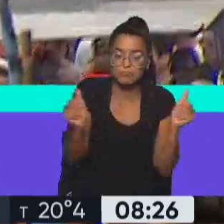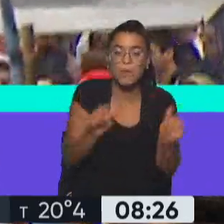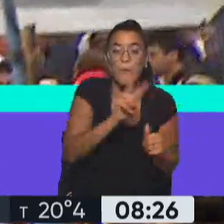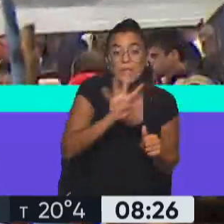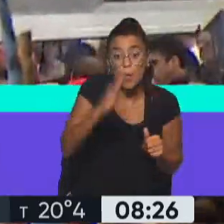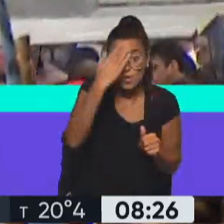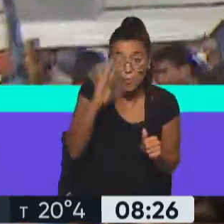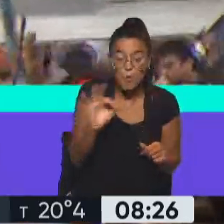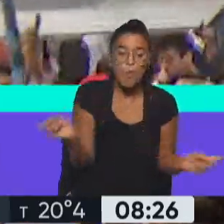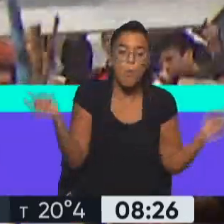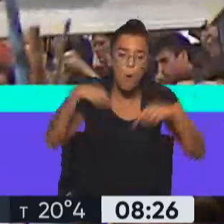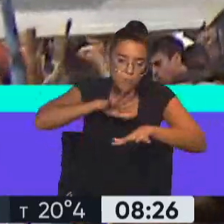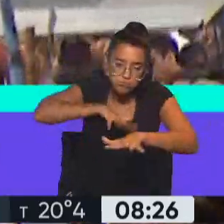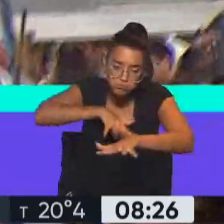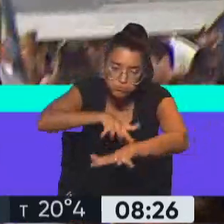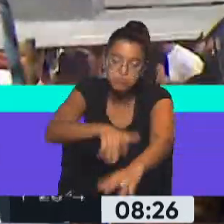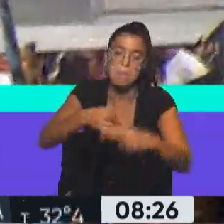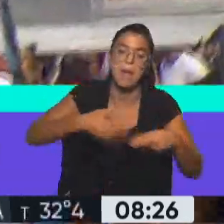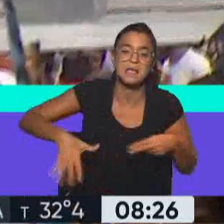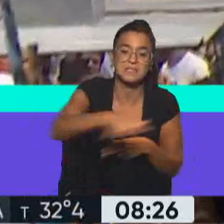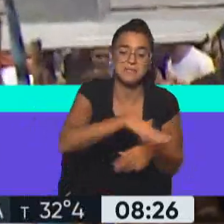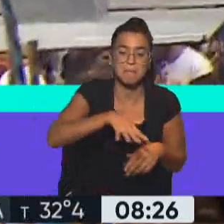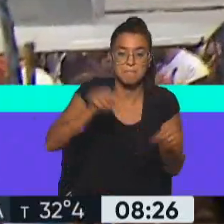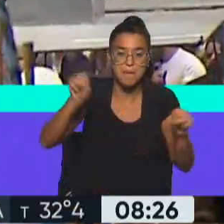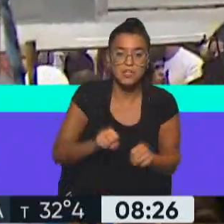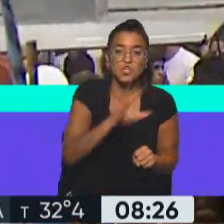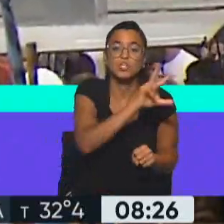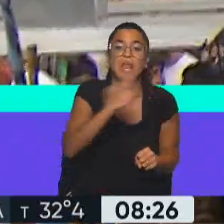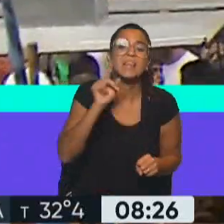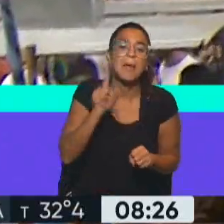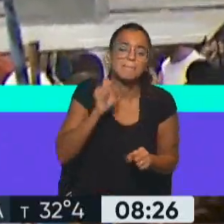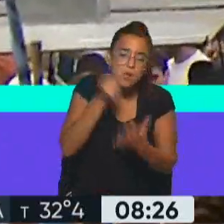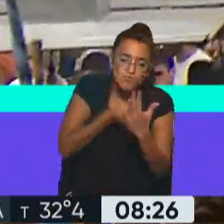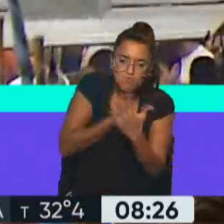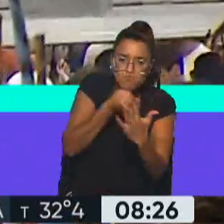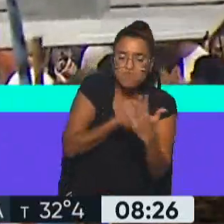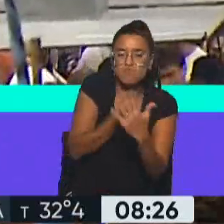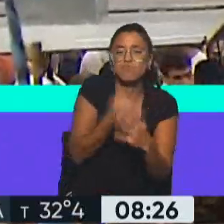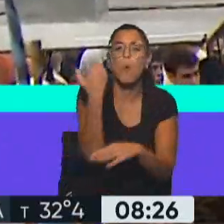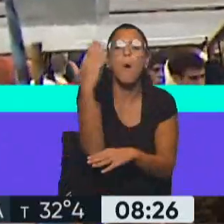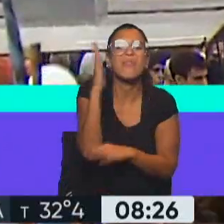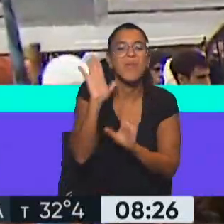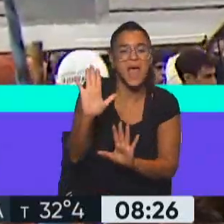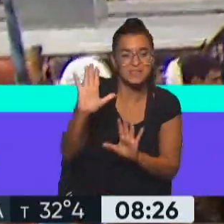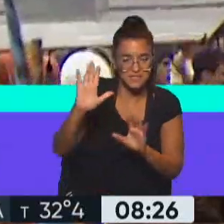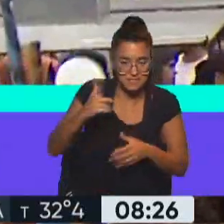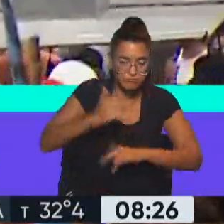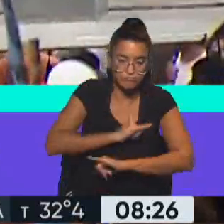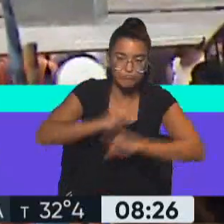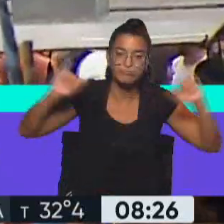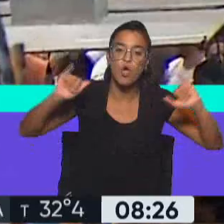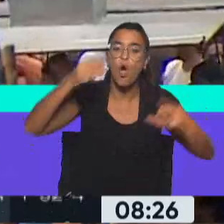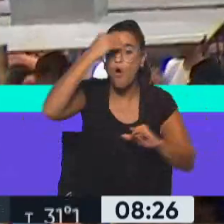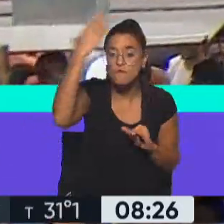marzo volvemos a marchar a Plaza de Mayo con 30.000 luchas como bandera, detallaron en un comunicado